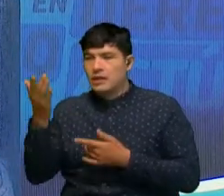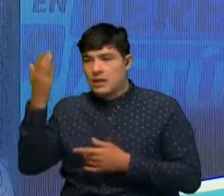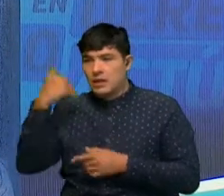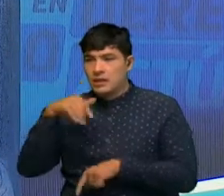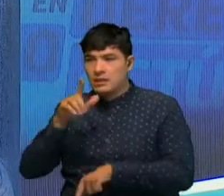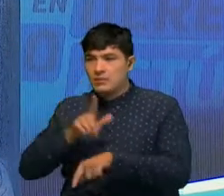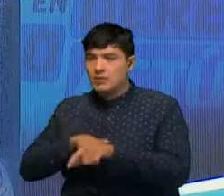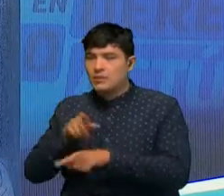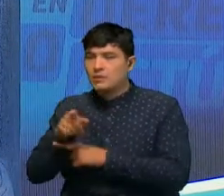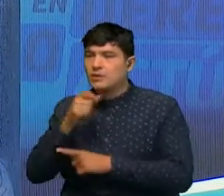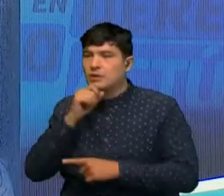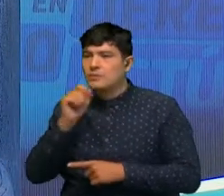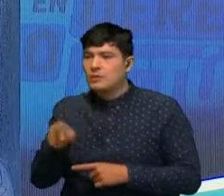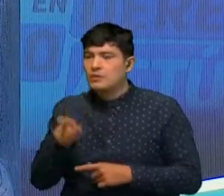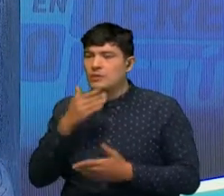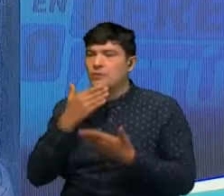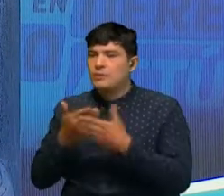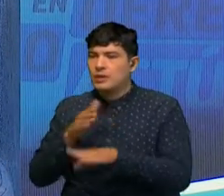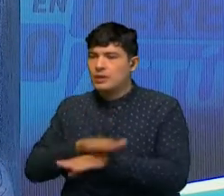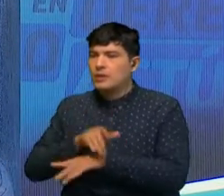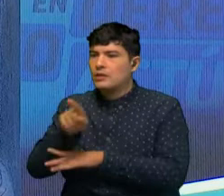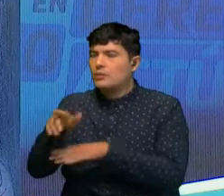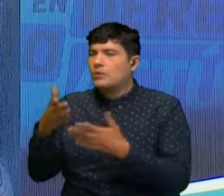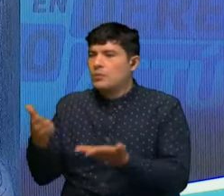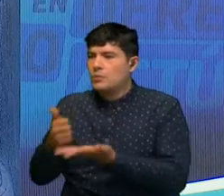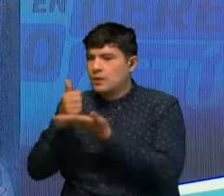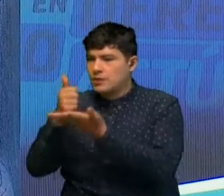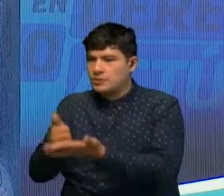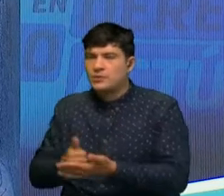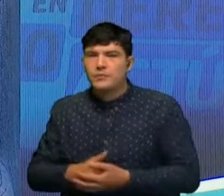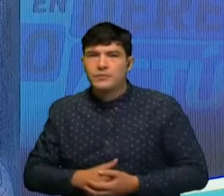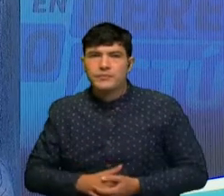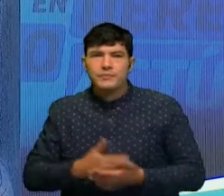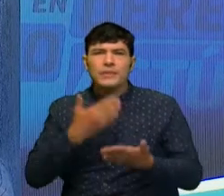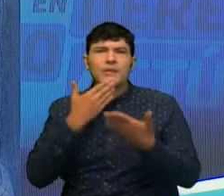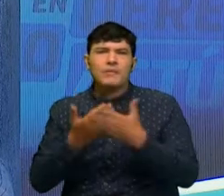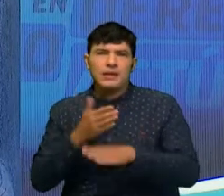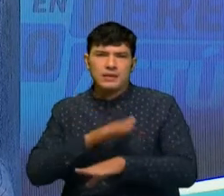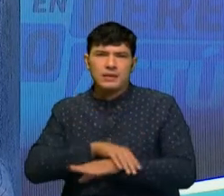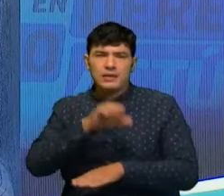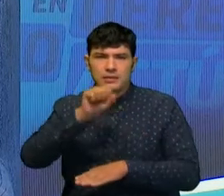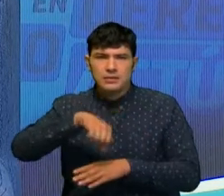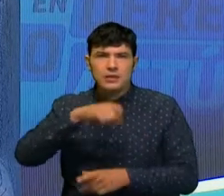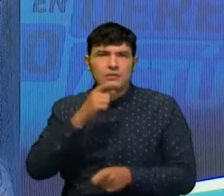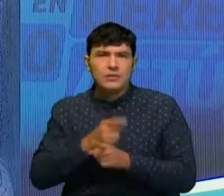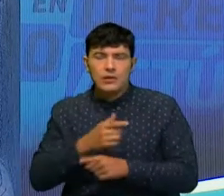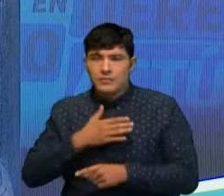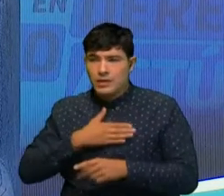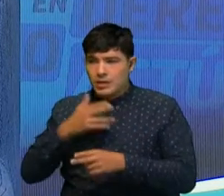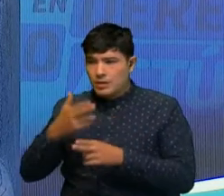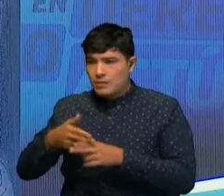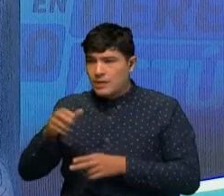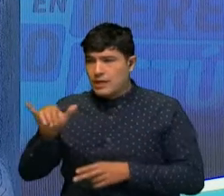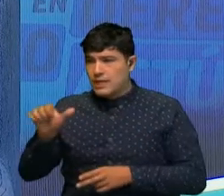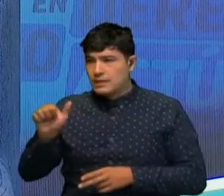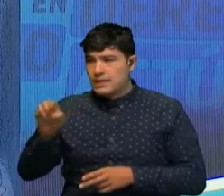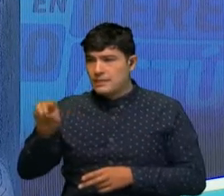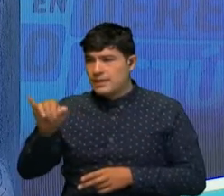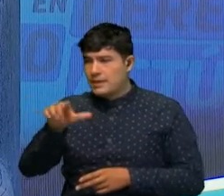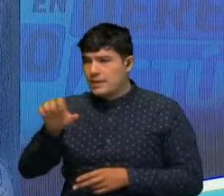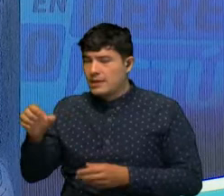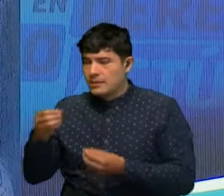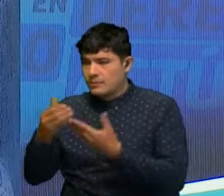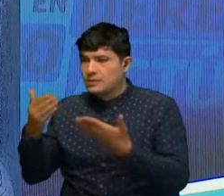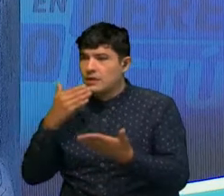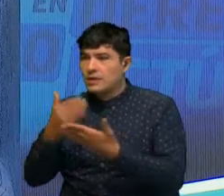tiempo. Muy buenas tardes, ¿cómo le podemos ayudar? Sí, gracias, muy buenas tardes. A la orden. Habla con Yamile Rodríguez. Yamile, gracias.